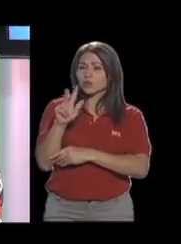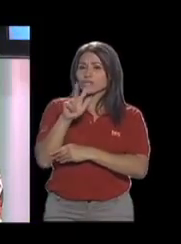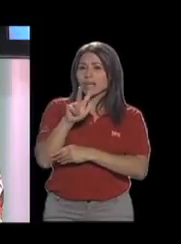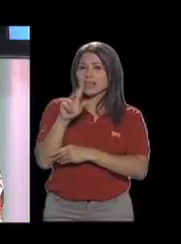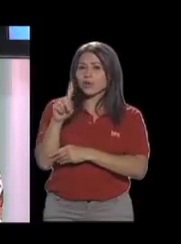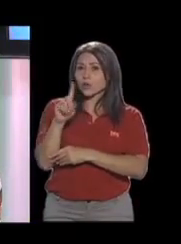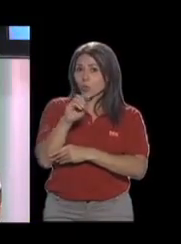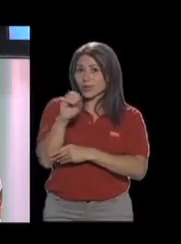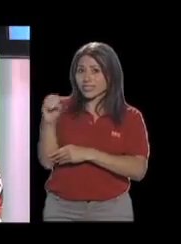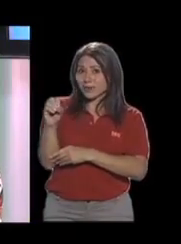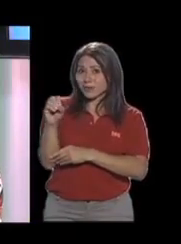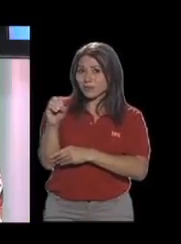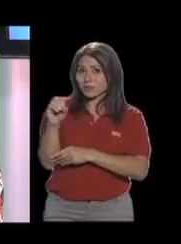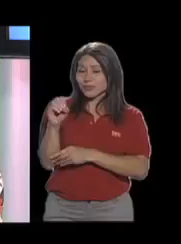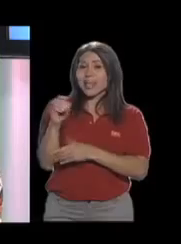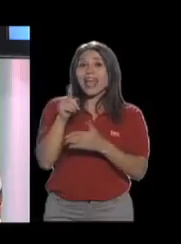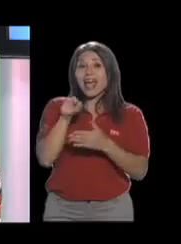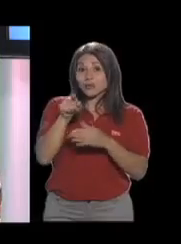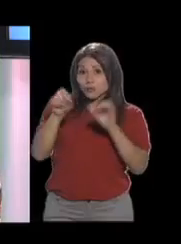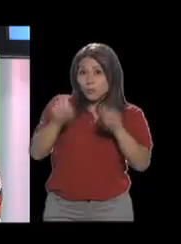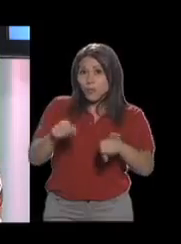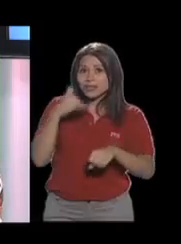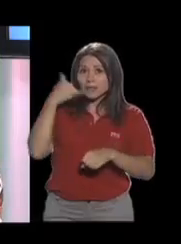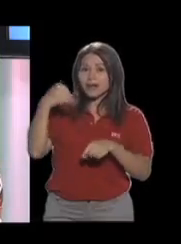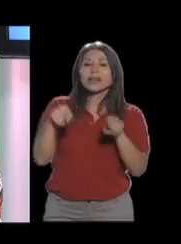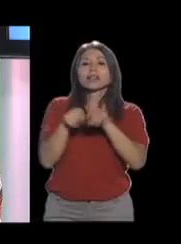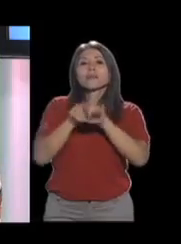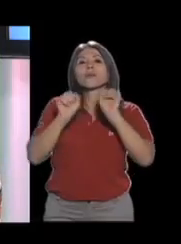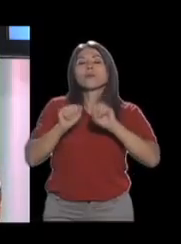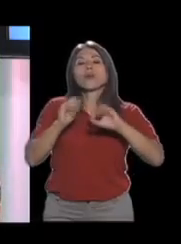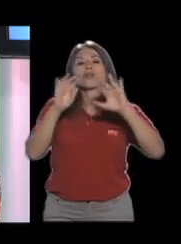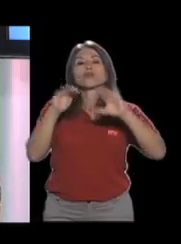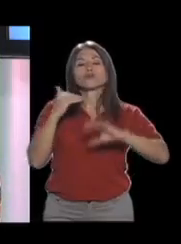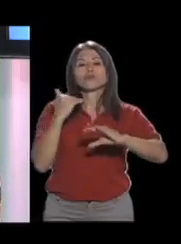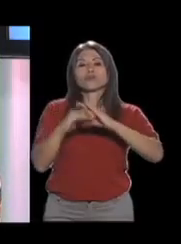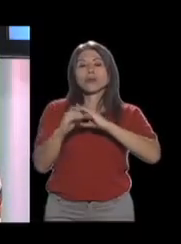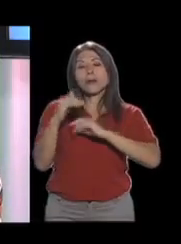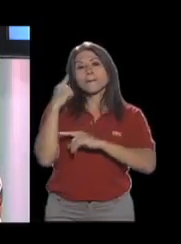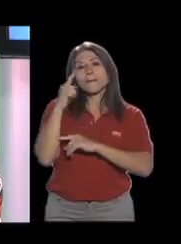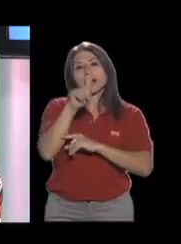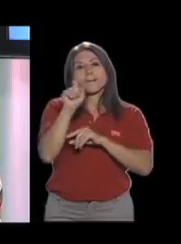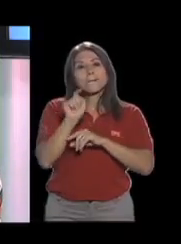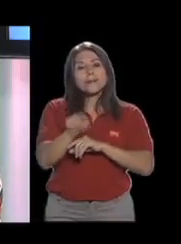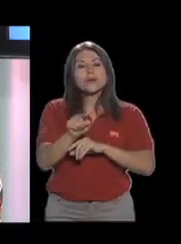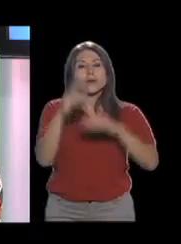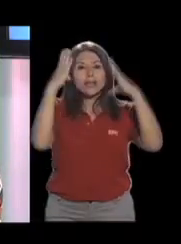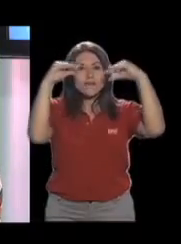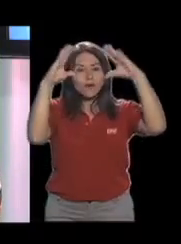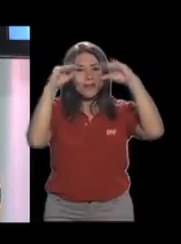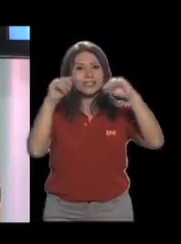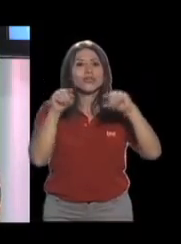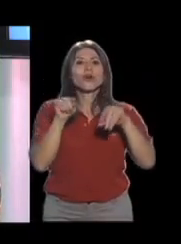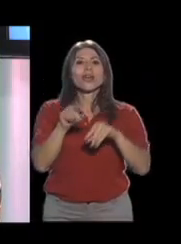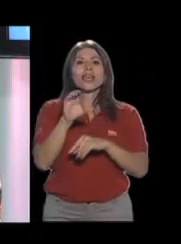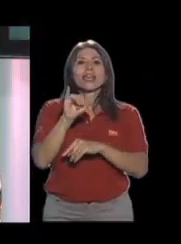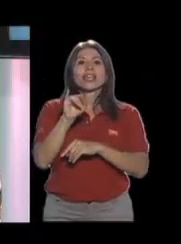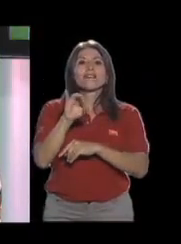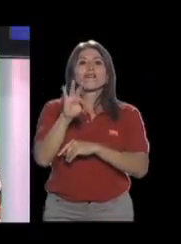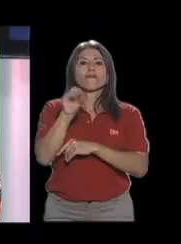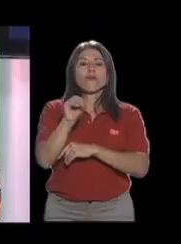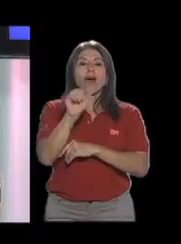2562-3100, que es la central donde usted puede llamar, y también puede escribir un correo para consultar sobre información de este tipo a